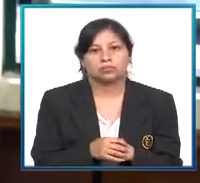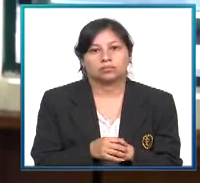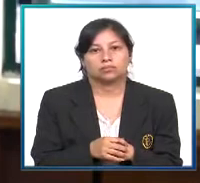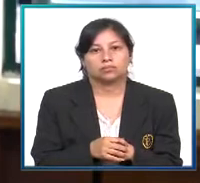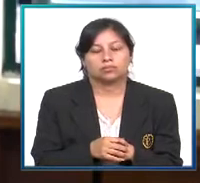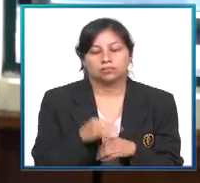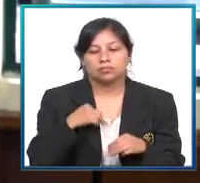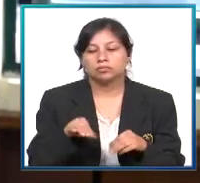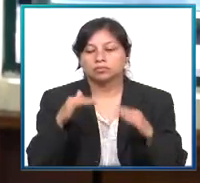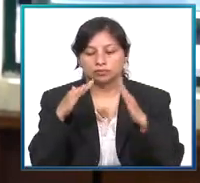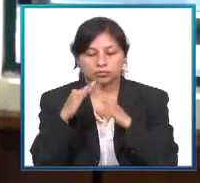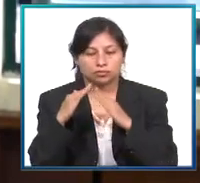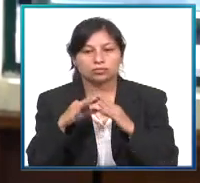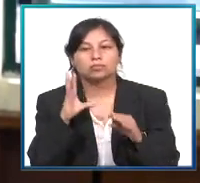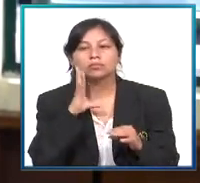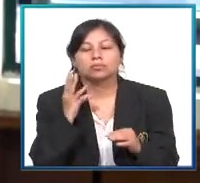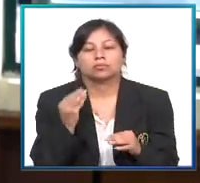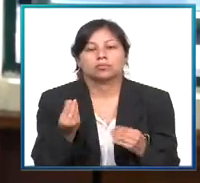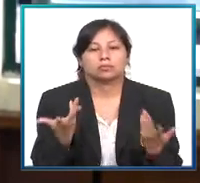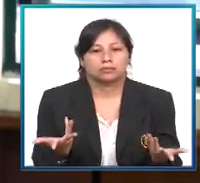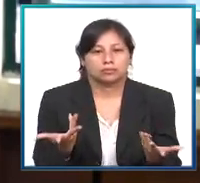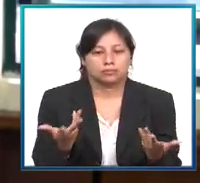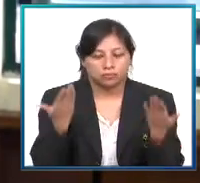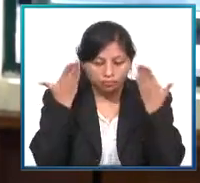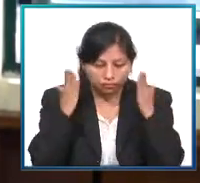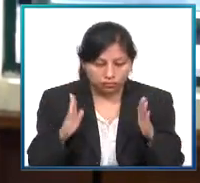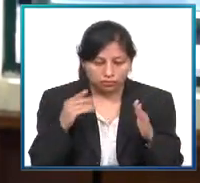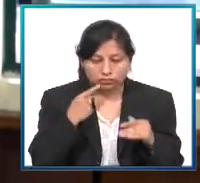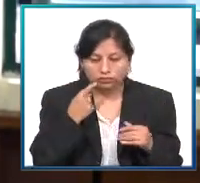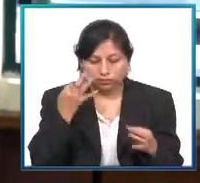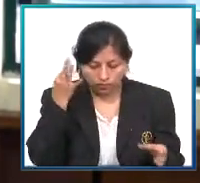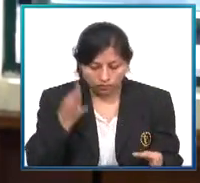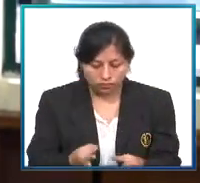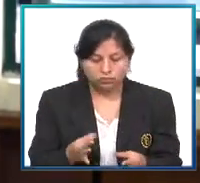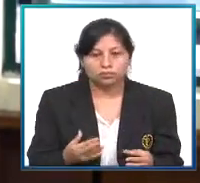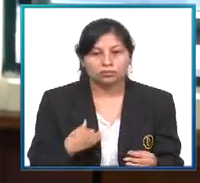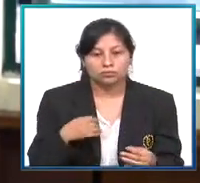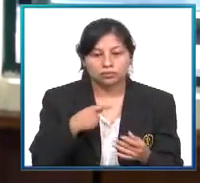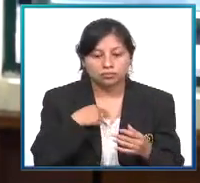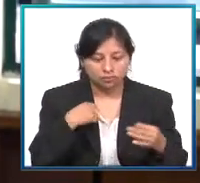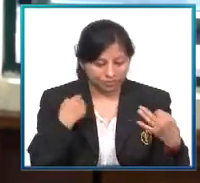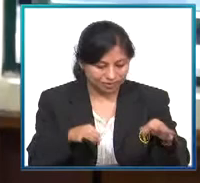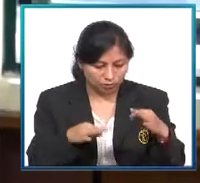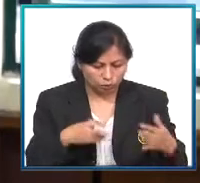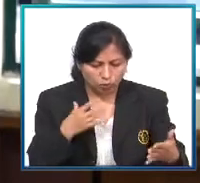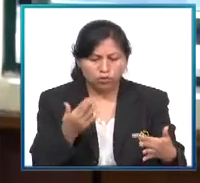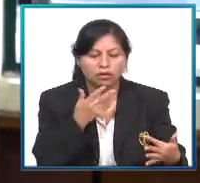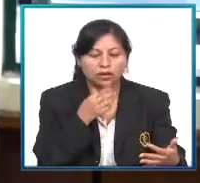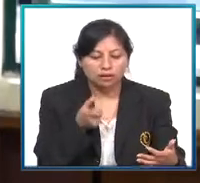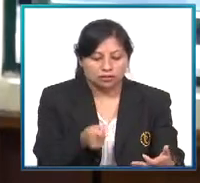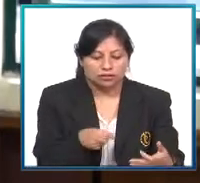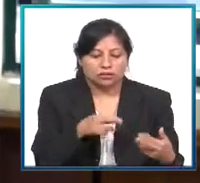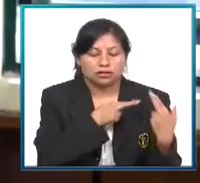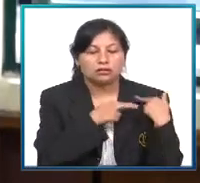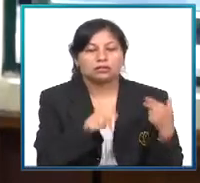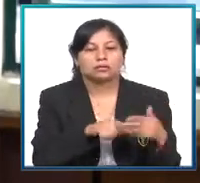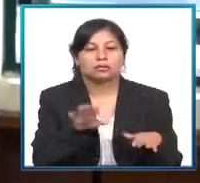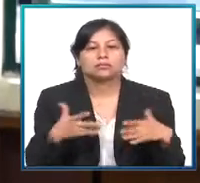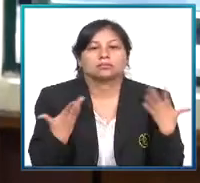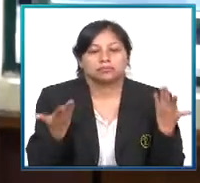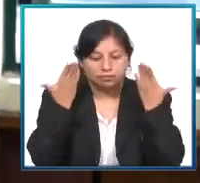de este inmueble, porque la última inscripción que se hizo en el registro de la propiedad fue hace más de 100 años. Entonces